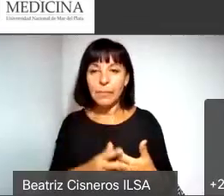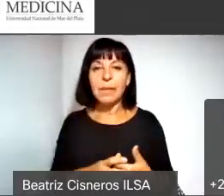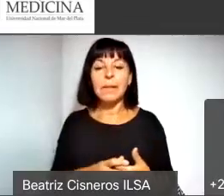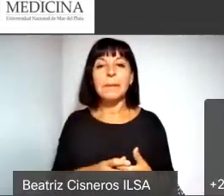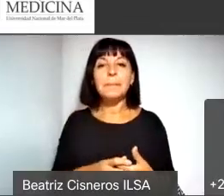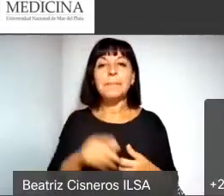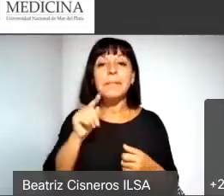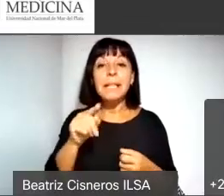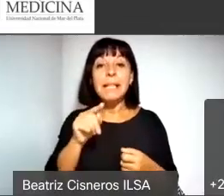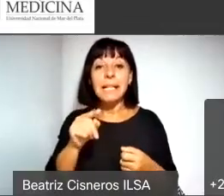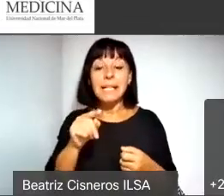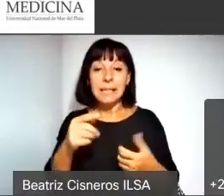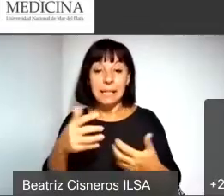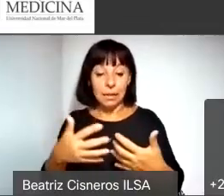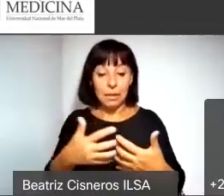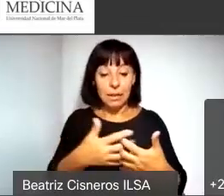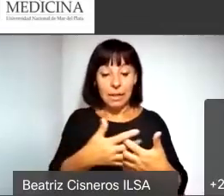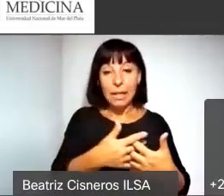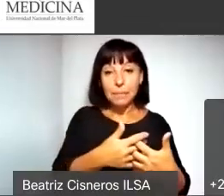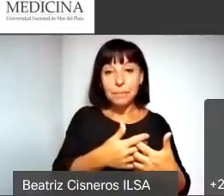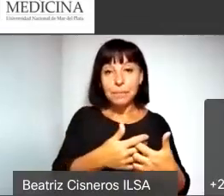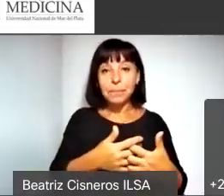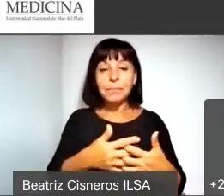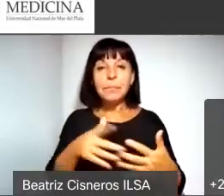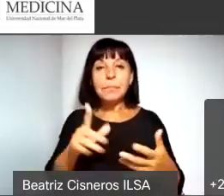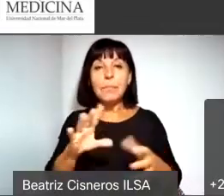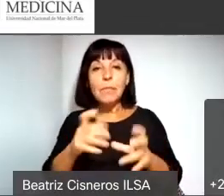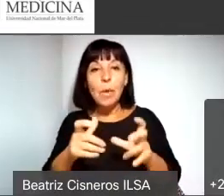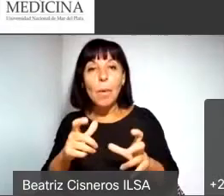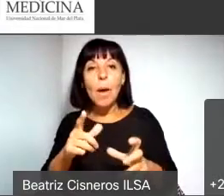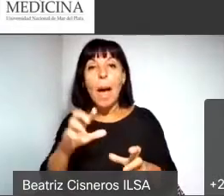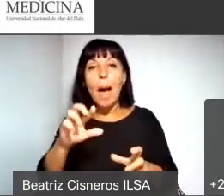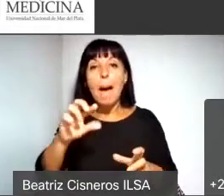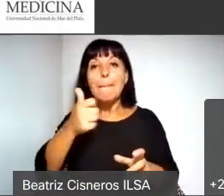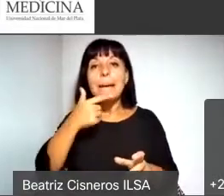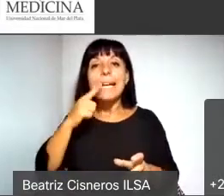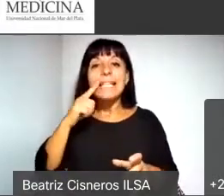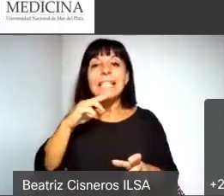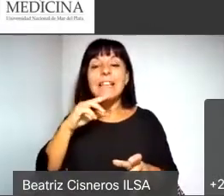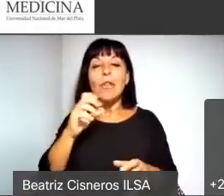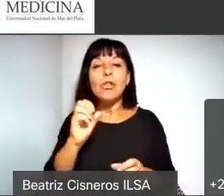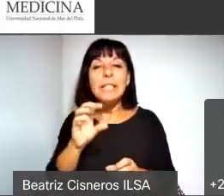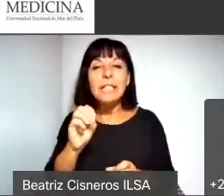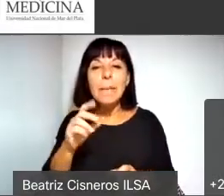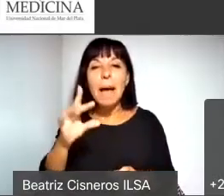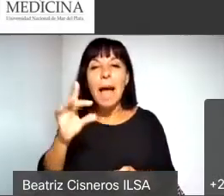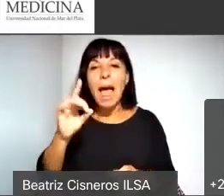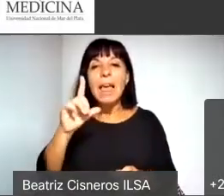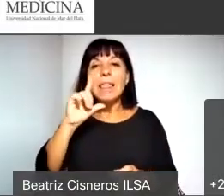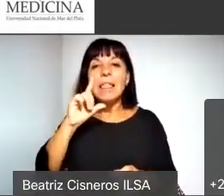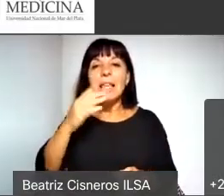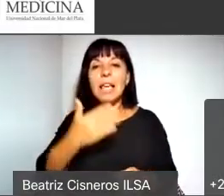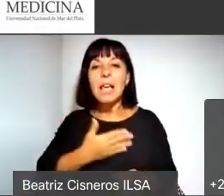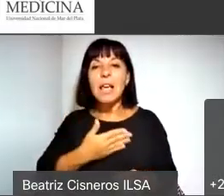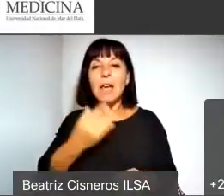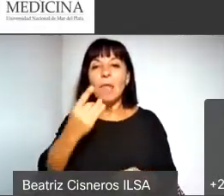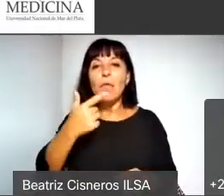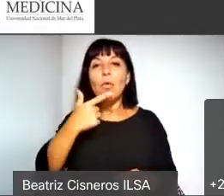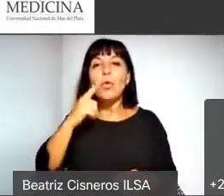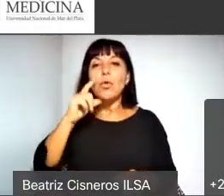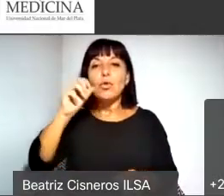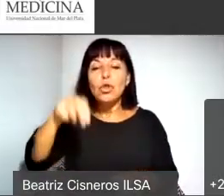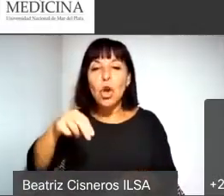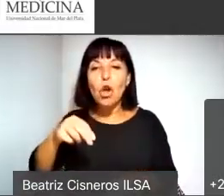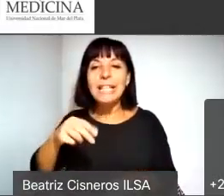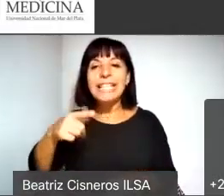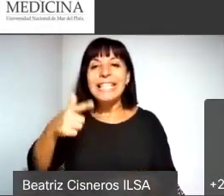Este tipo de transporte pasivo se denomina difusión simple. El éter, gases como el oxígeno y